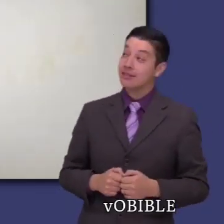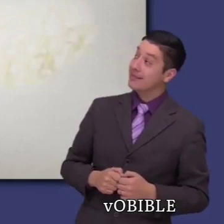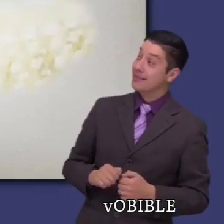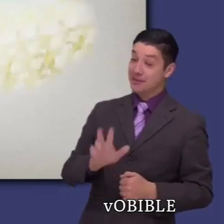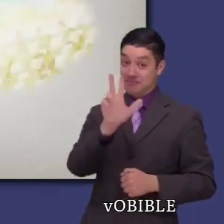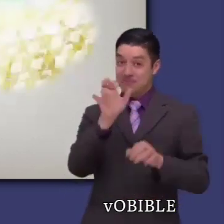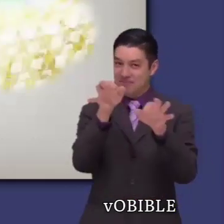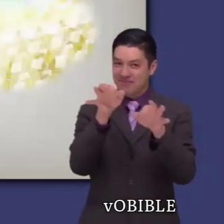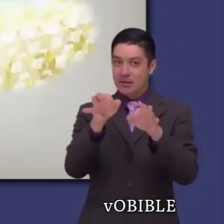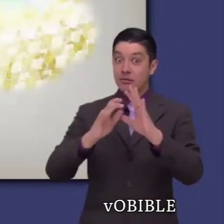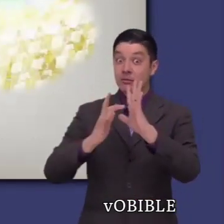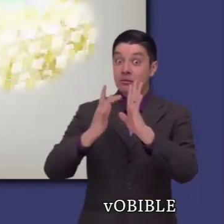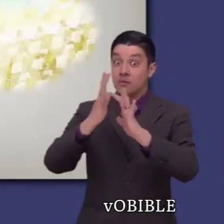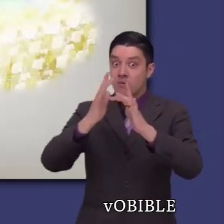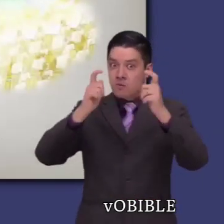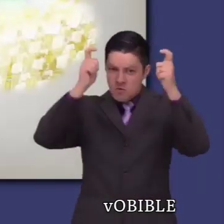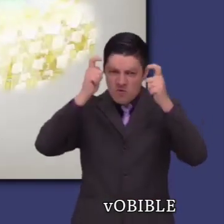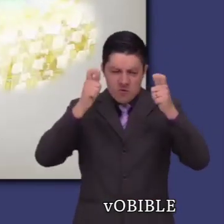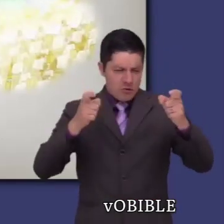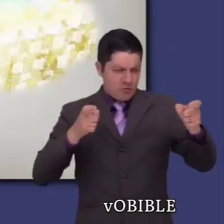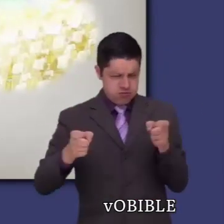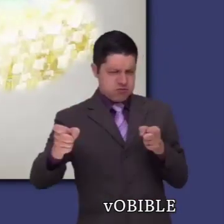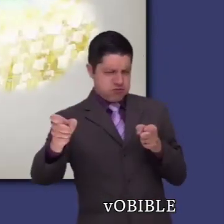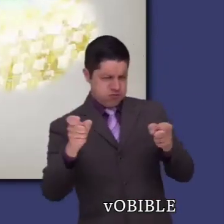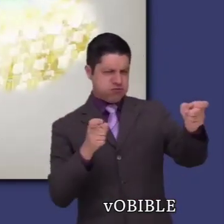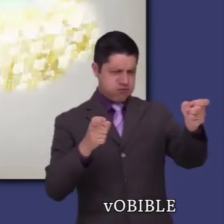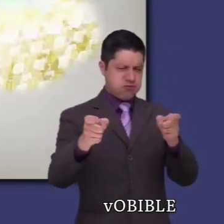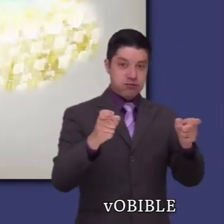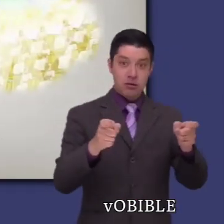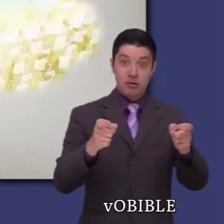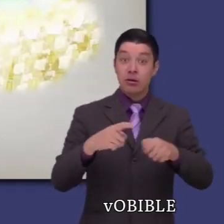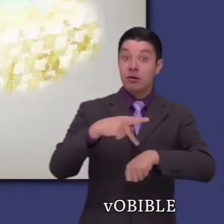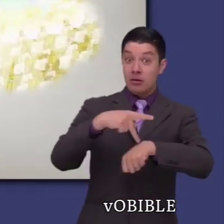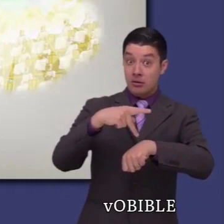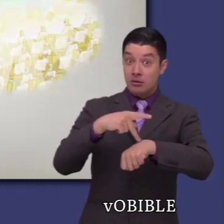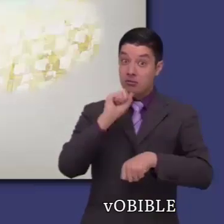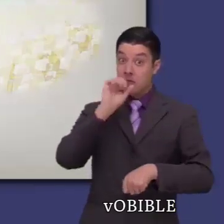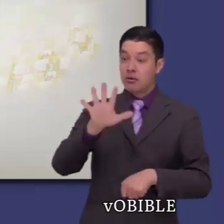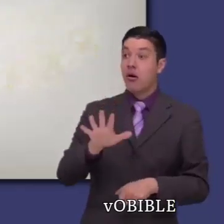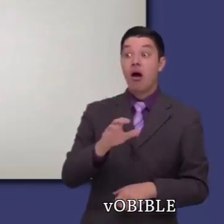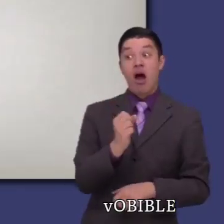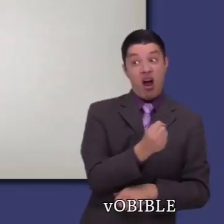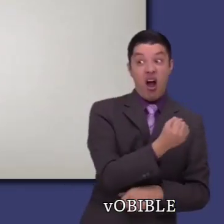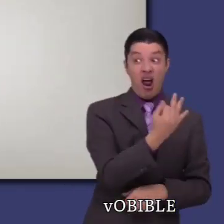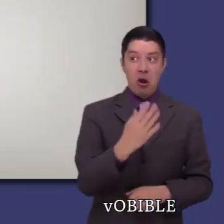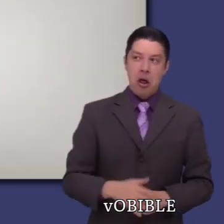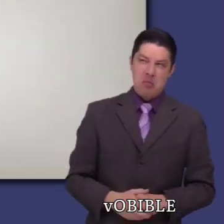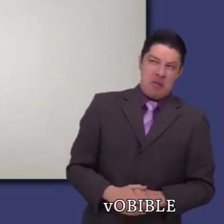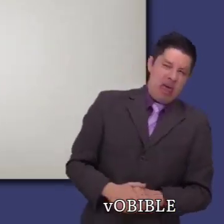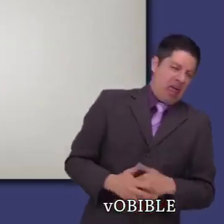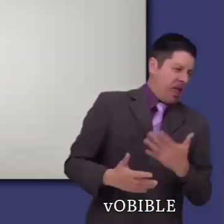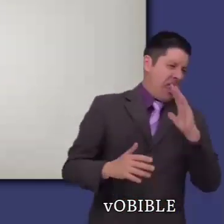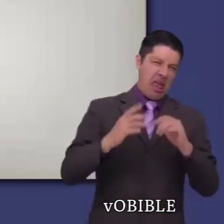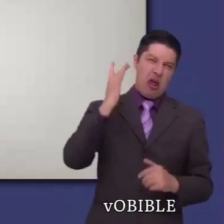El capítulo 3 describe lo que ocurriría cuando Cristo fuera el Rey del reino. Pedro dijo que en ese